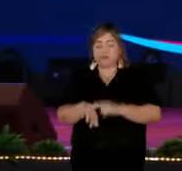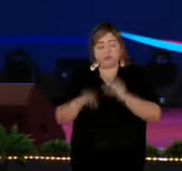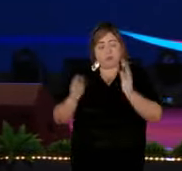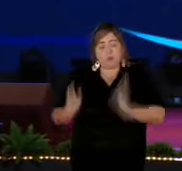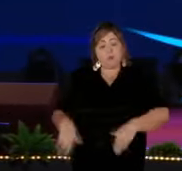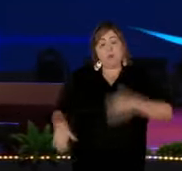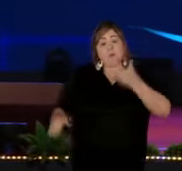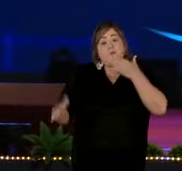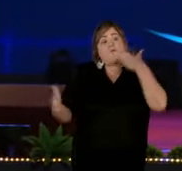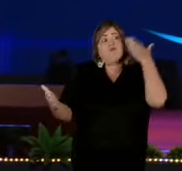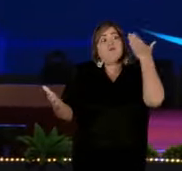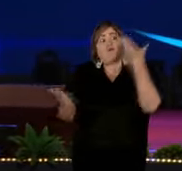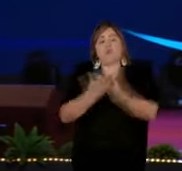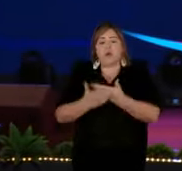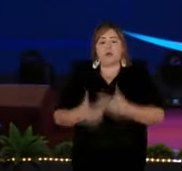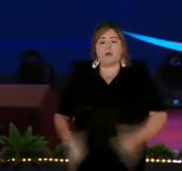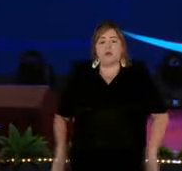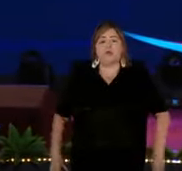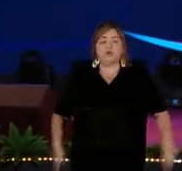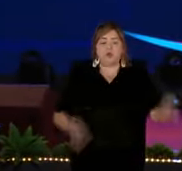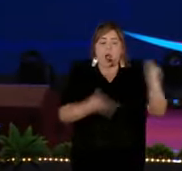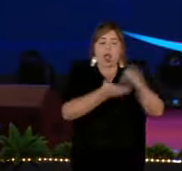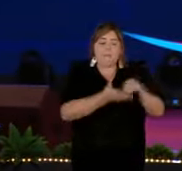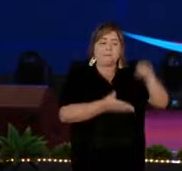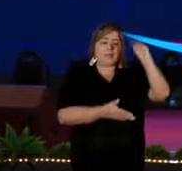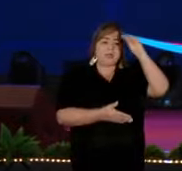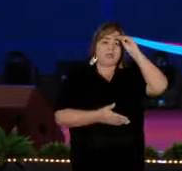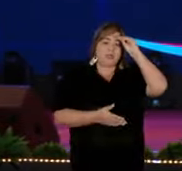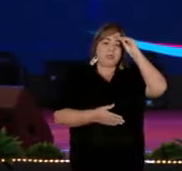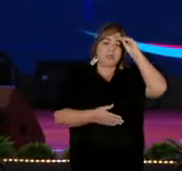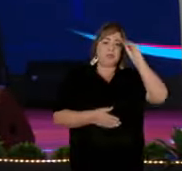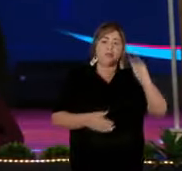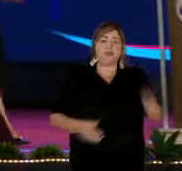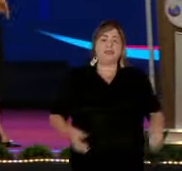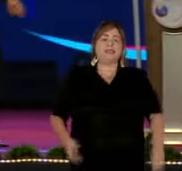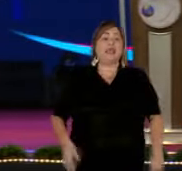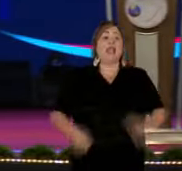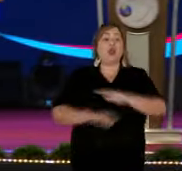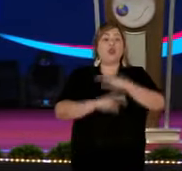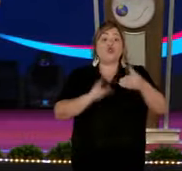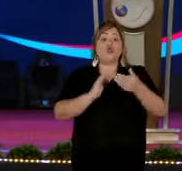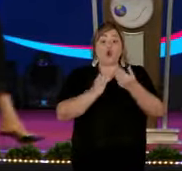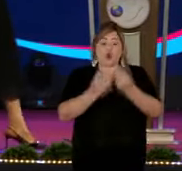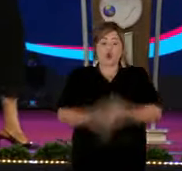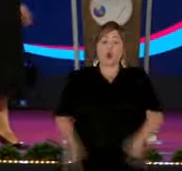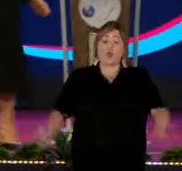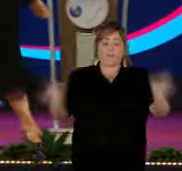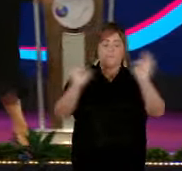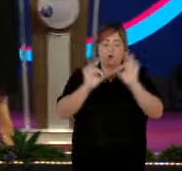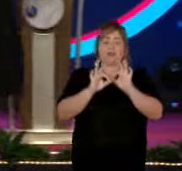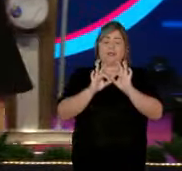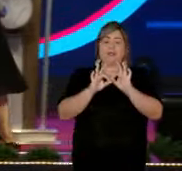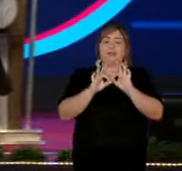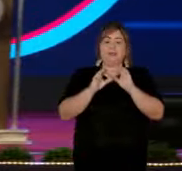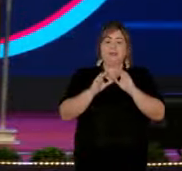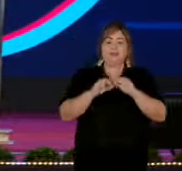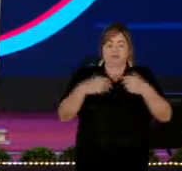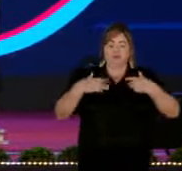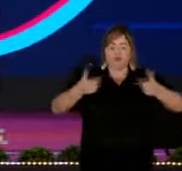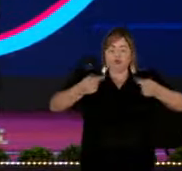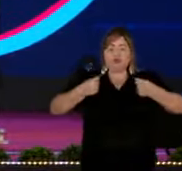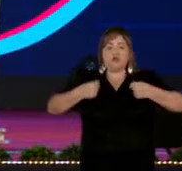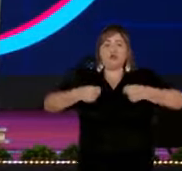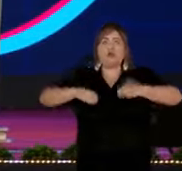esa expresión, aprendí hace muchos años que nada vale la pena, pero el esfuerzo sí lo vale. Esfuérzate y